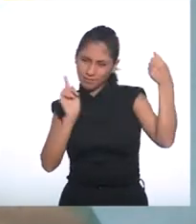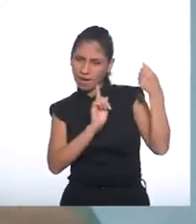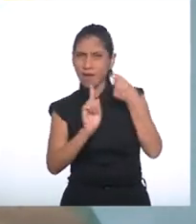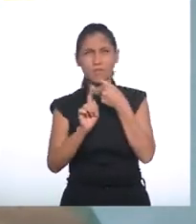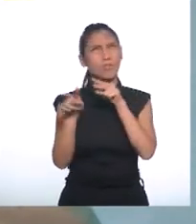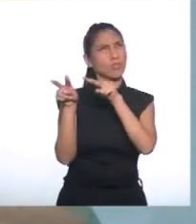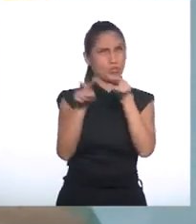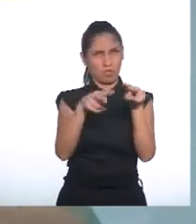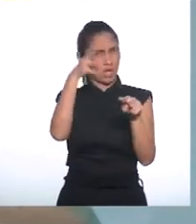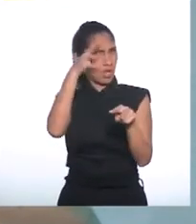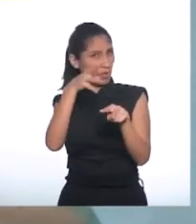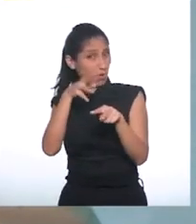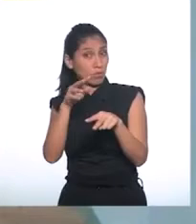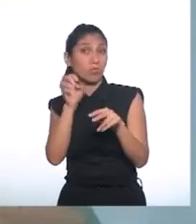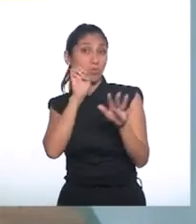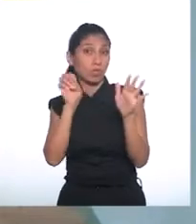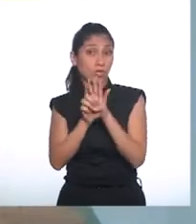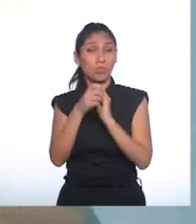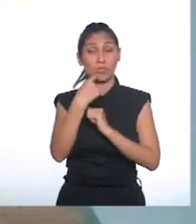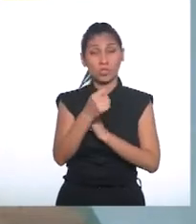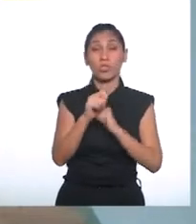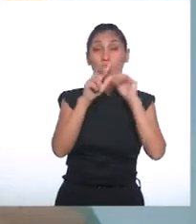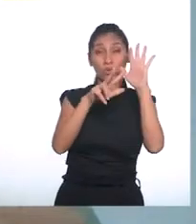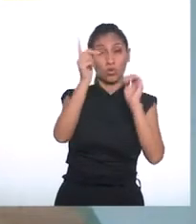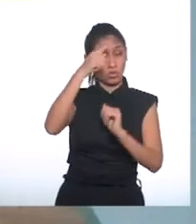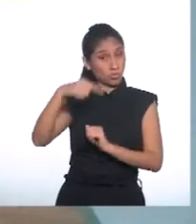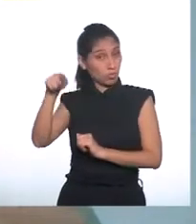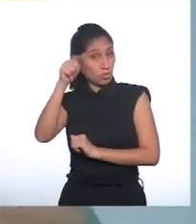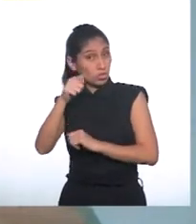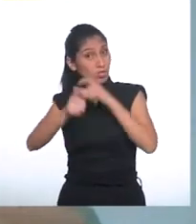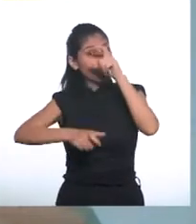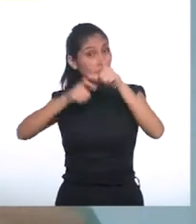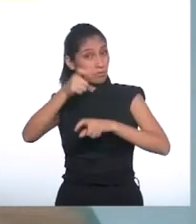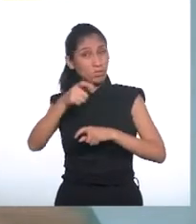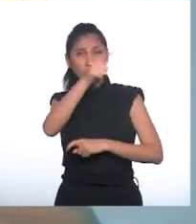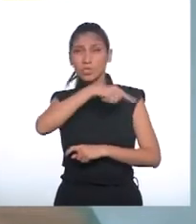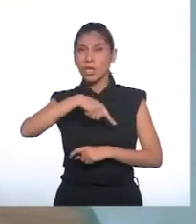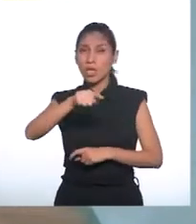que un 8% de las personas incluidas en su investigación